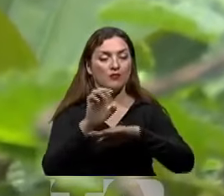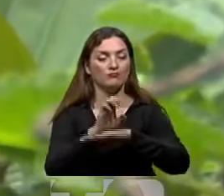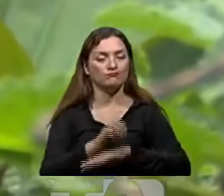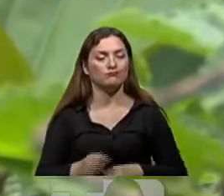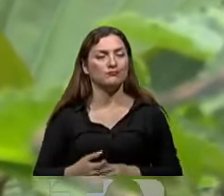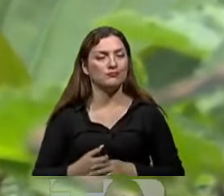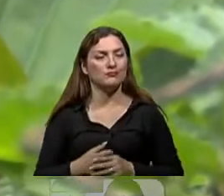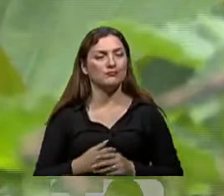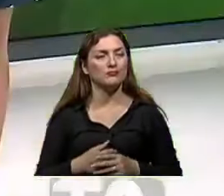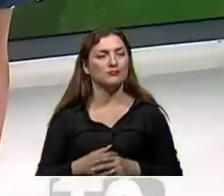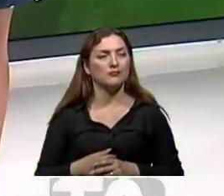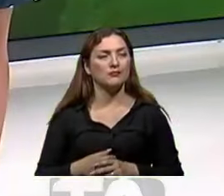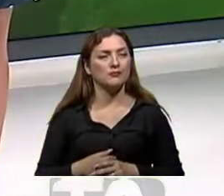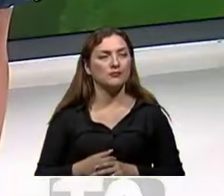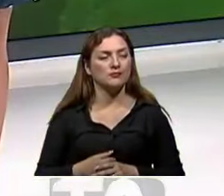Ecuador.